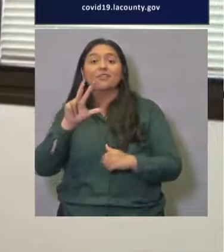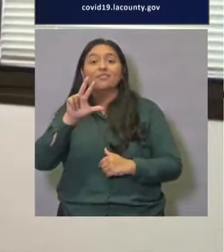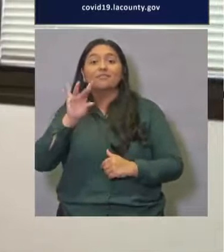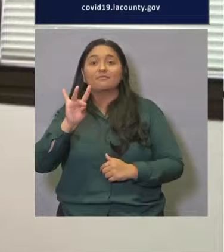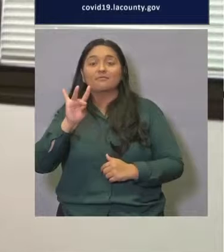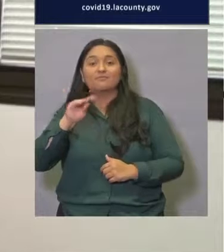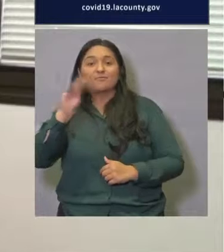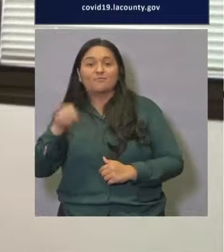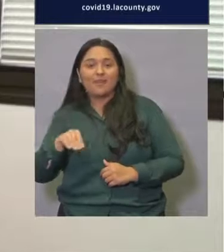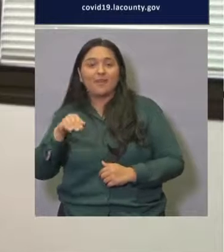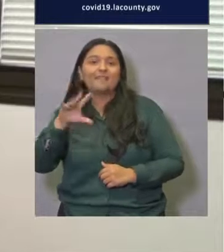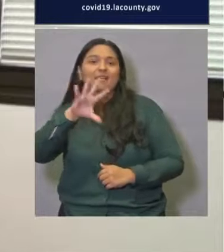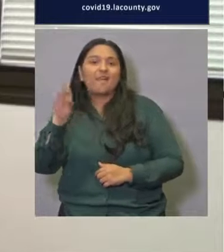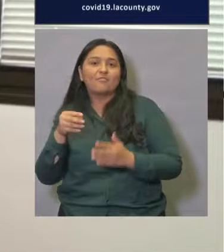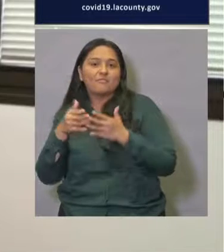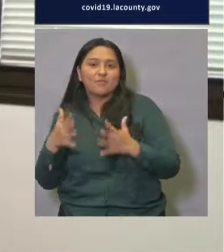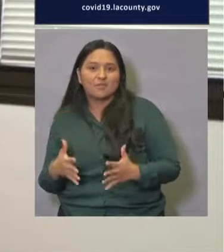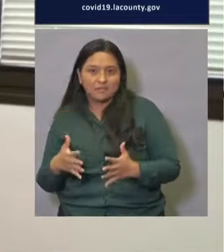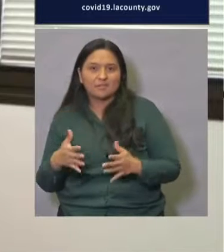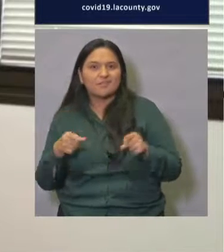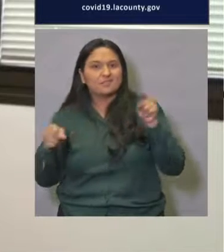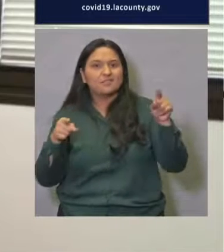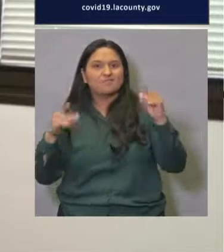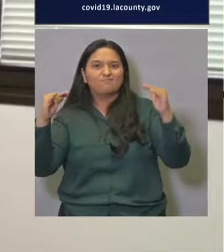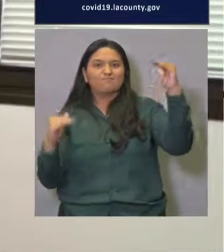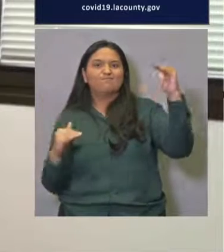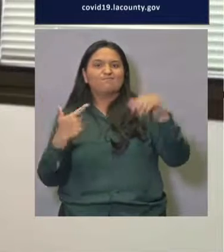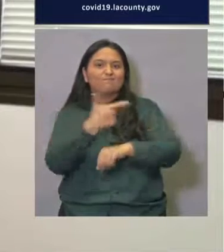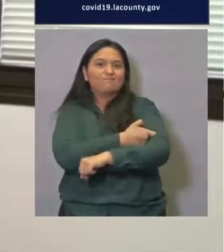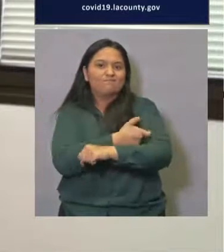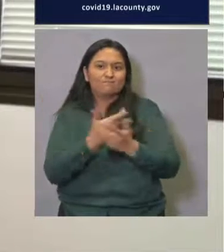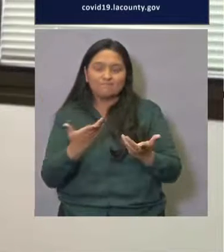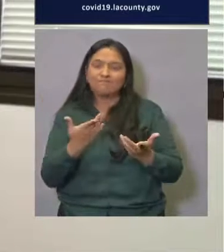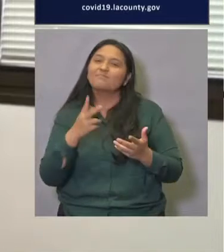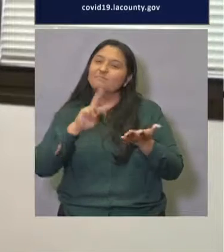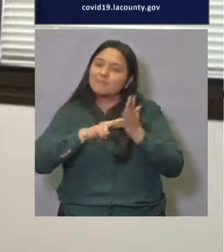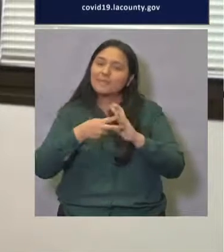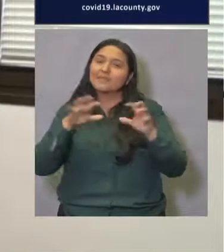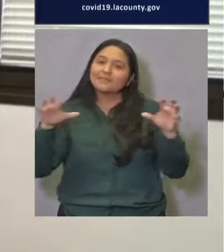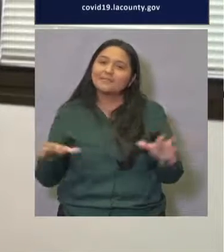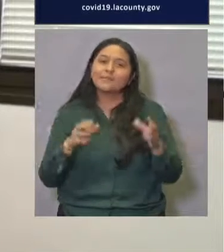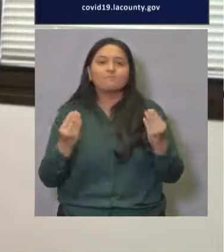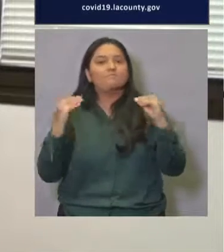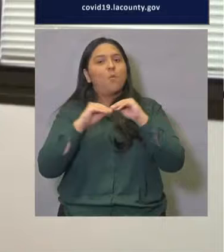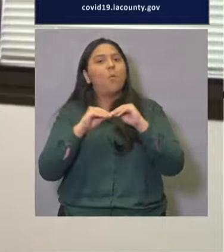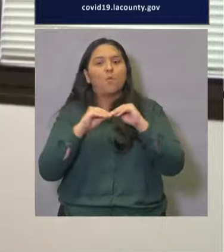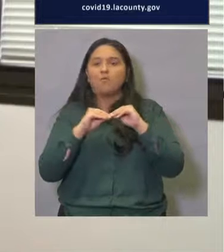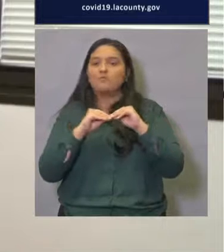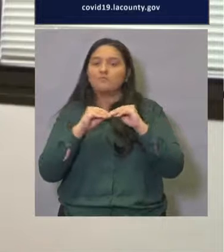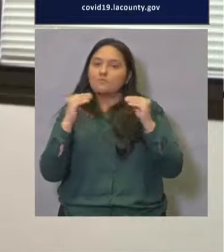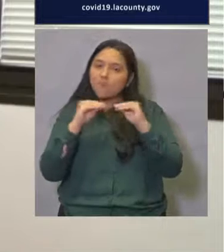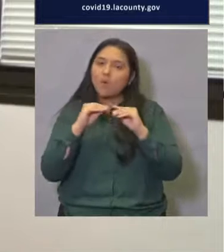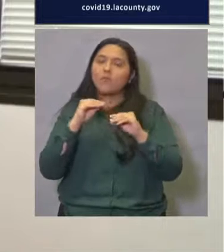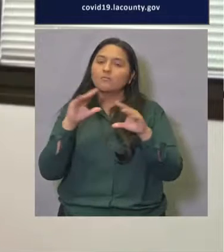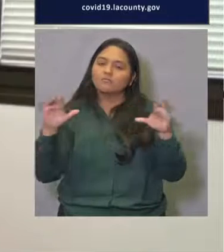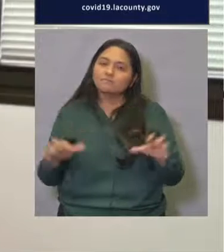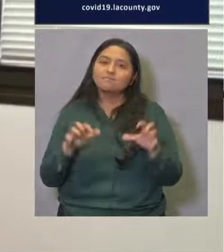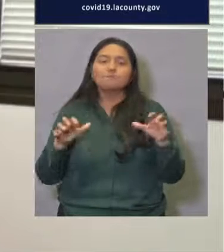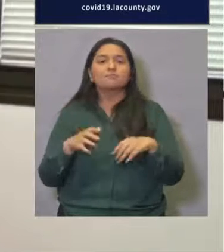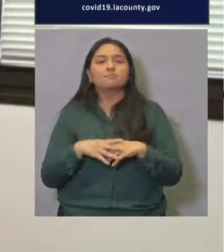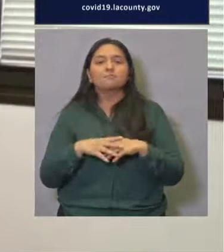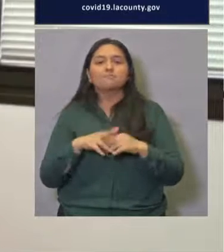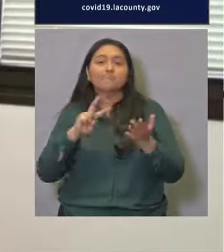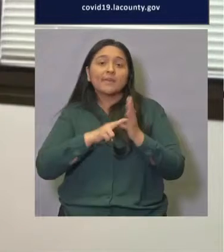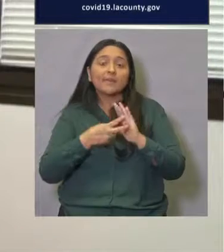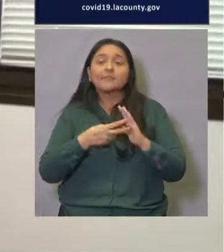38.7% de afroamericanos de la misma edad. Tenemos que hacer más. No solamente crear más oportunidades de traer la